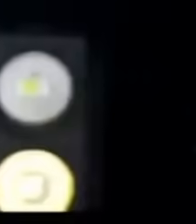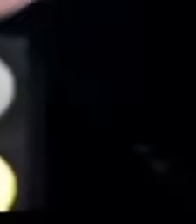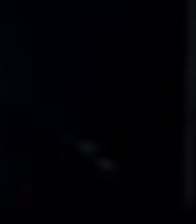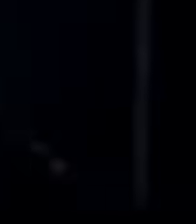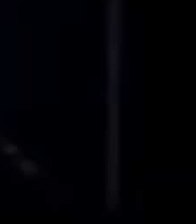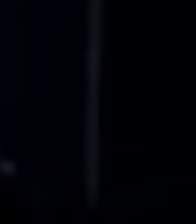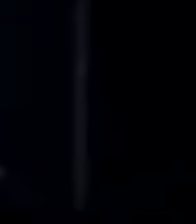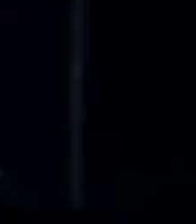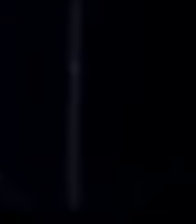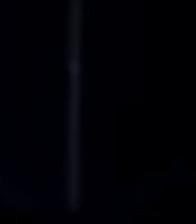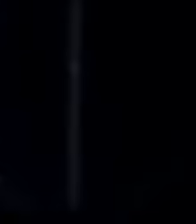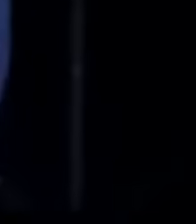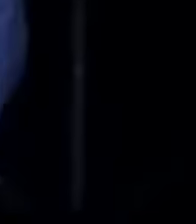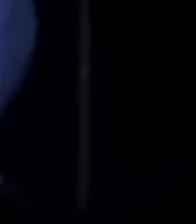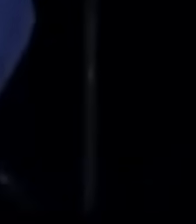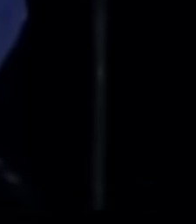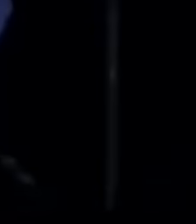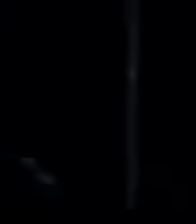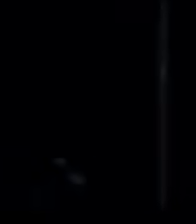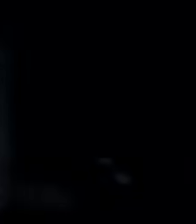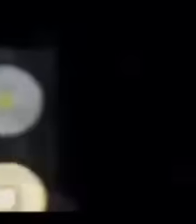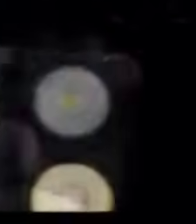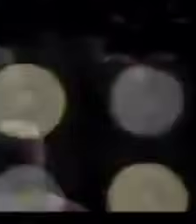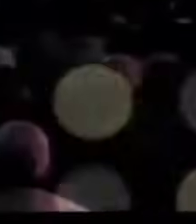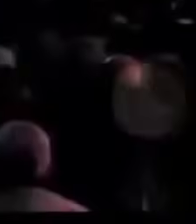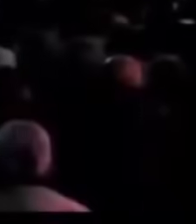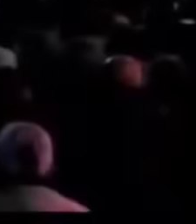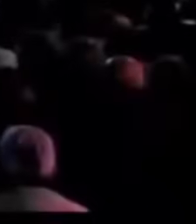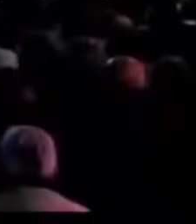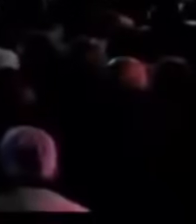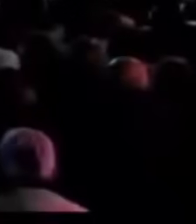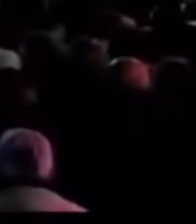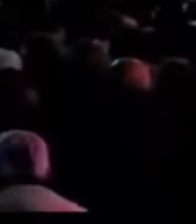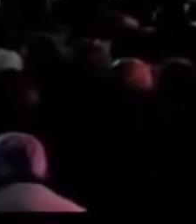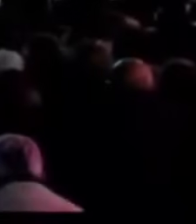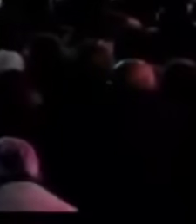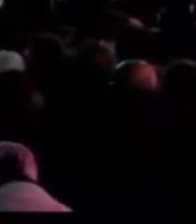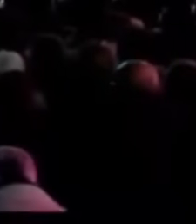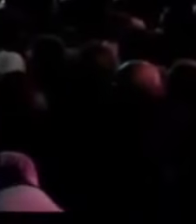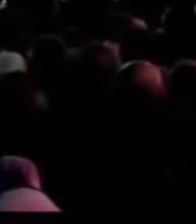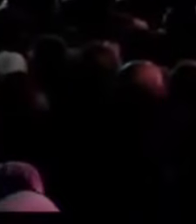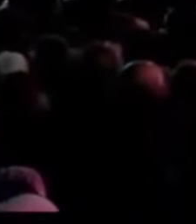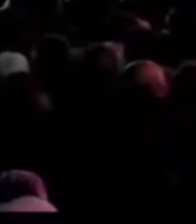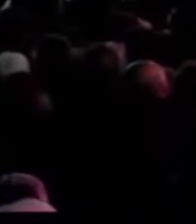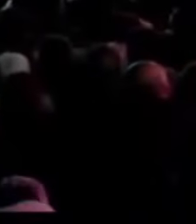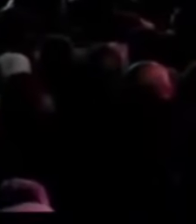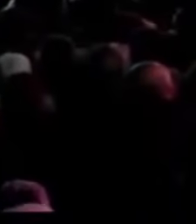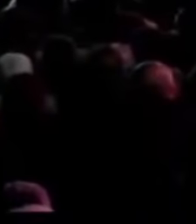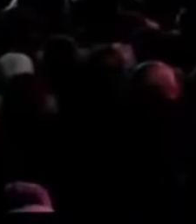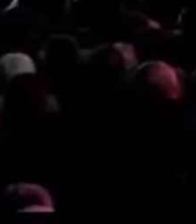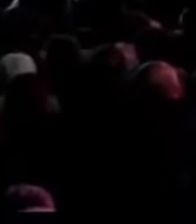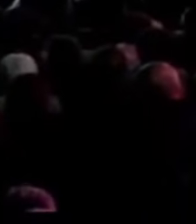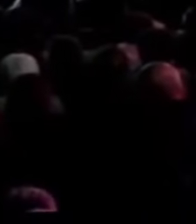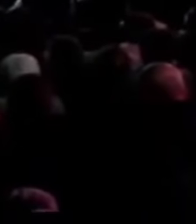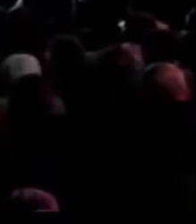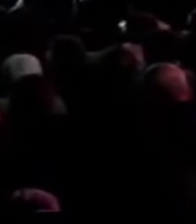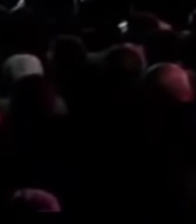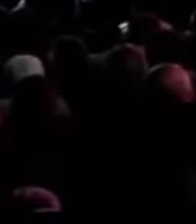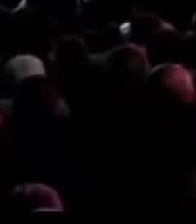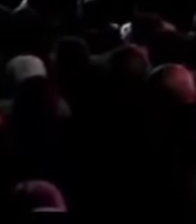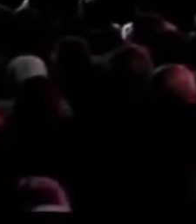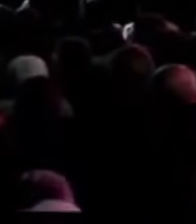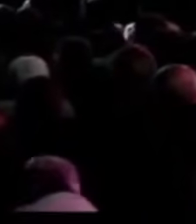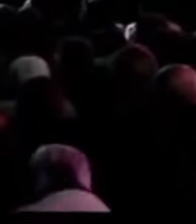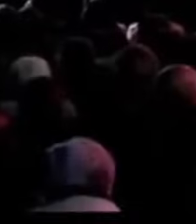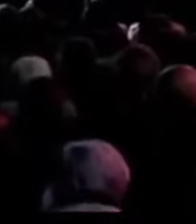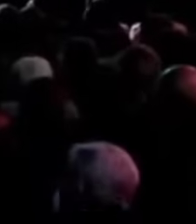adorando imágenes, adorando el sol, la luna, perdidos, la humanidad